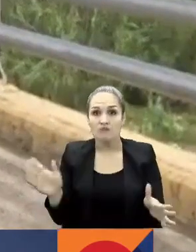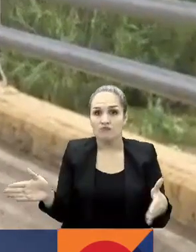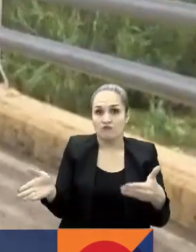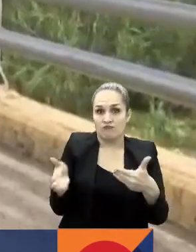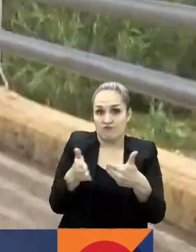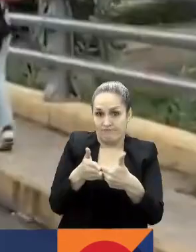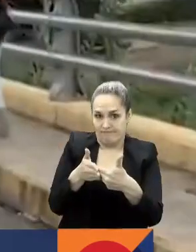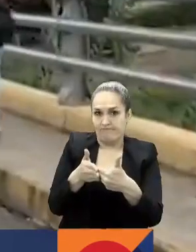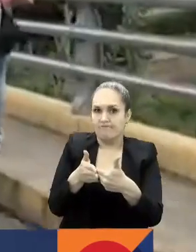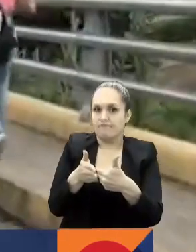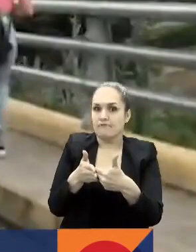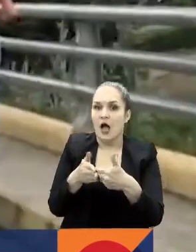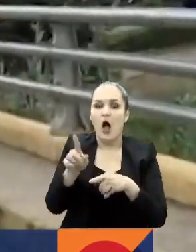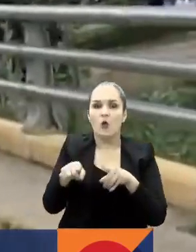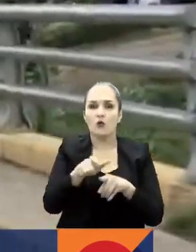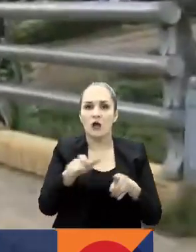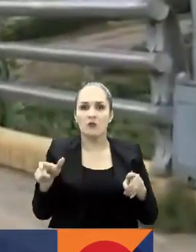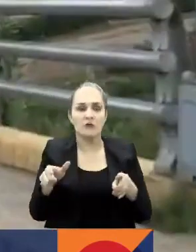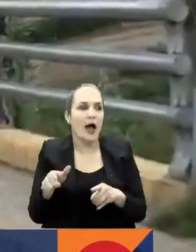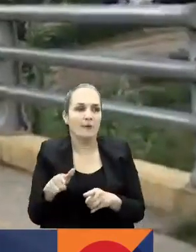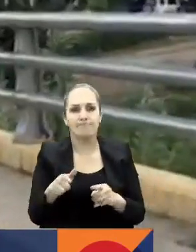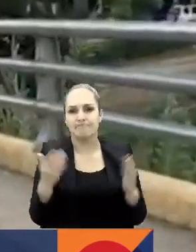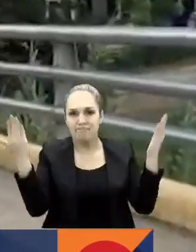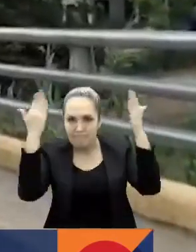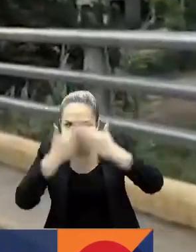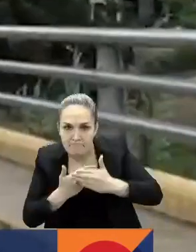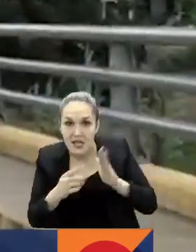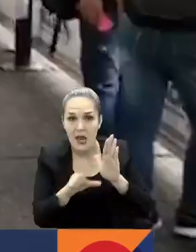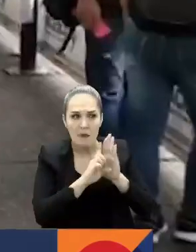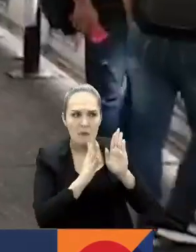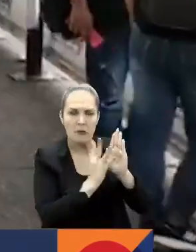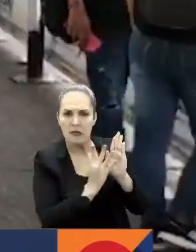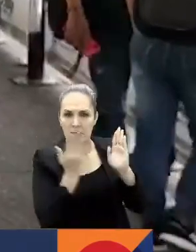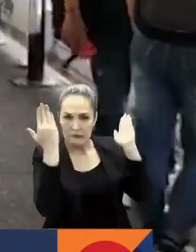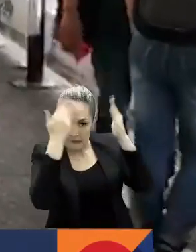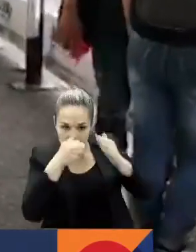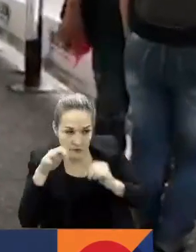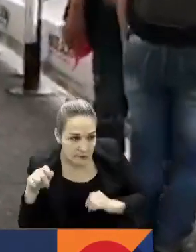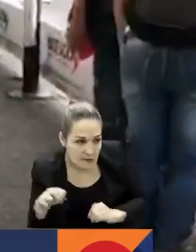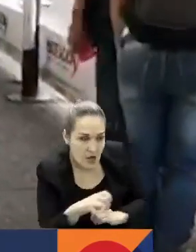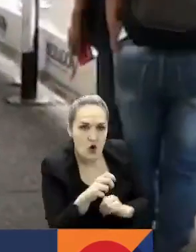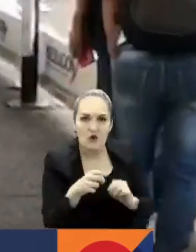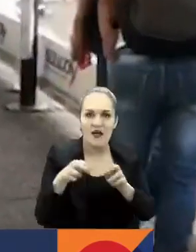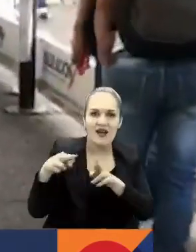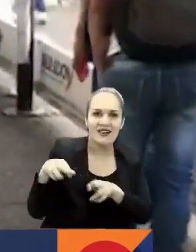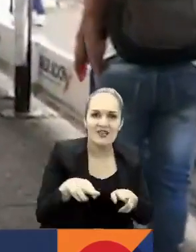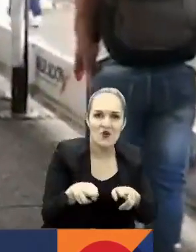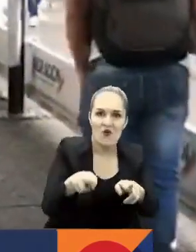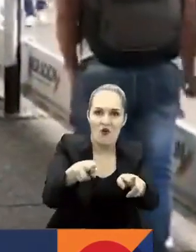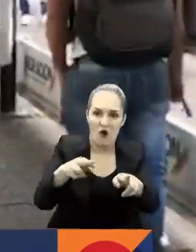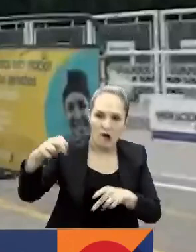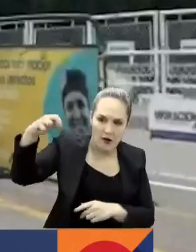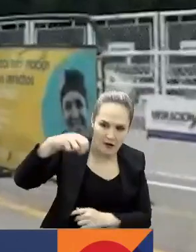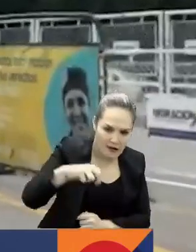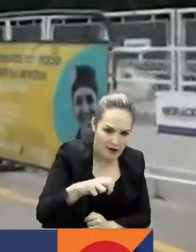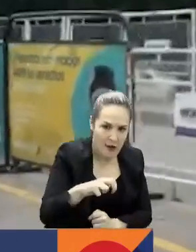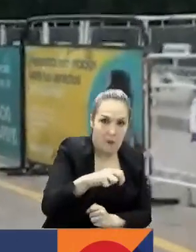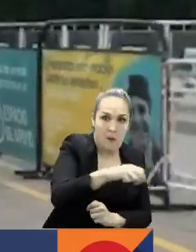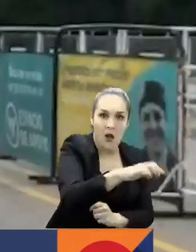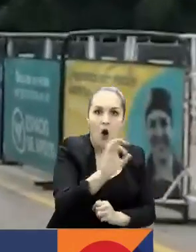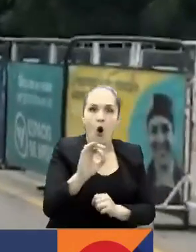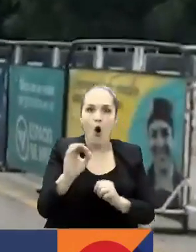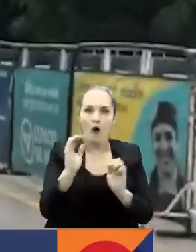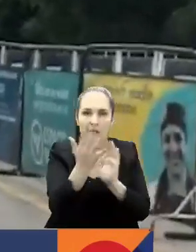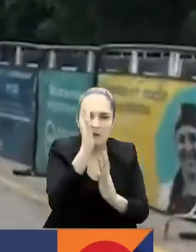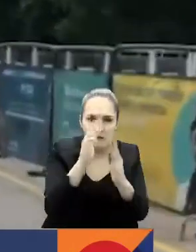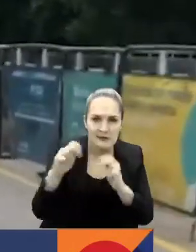muchas personas continúan cruzando por los pasos ilegales o trochas por el río Táchira hacia Colombia y Venezuela. Entre tanto, el sector